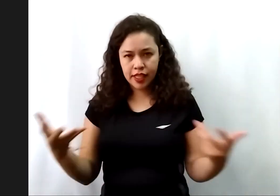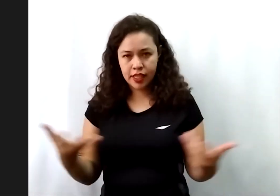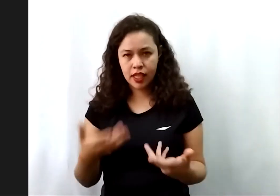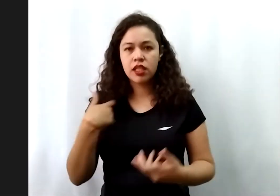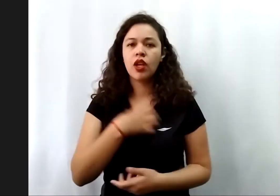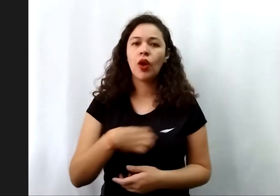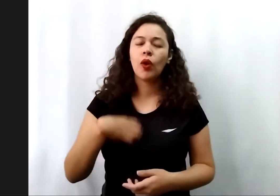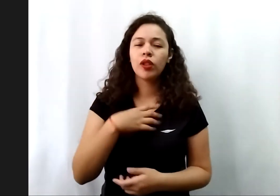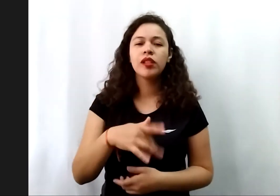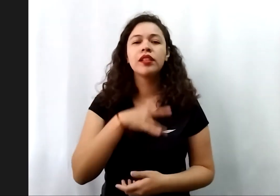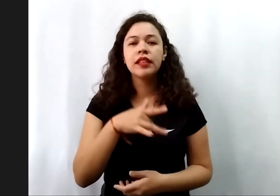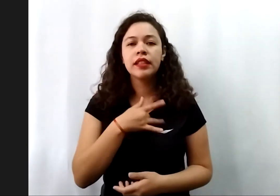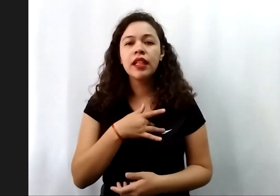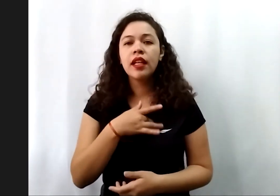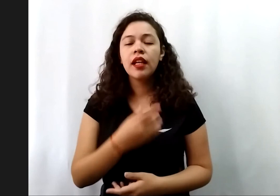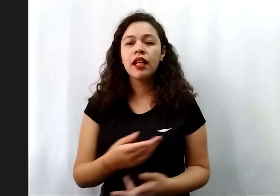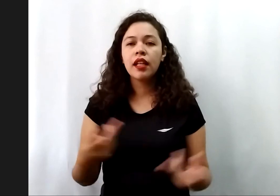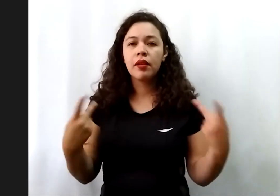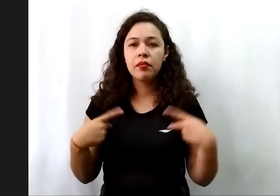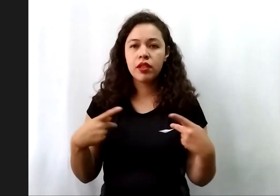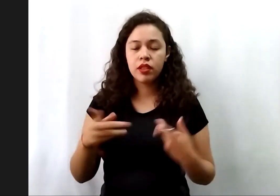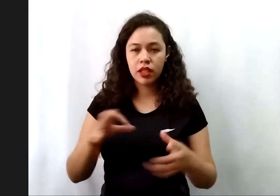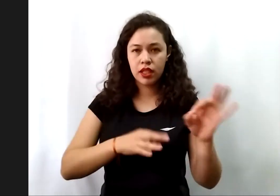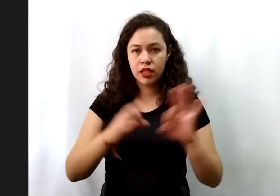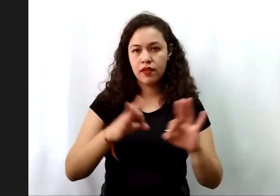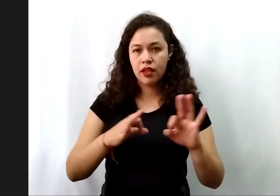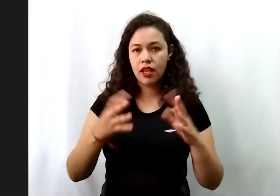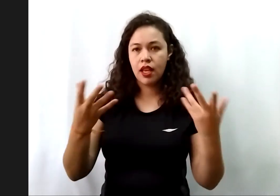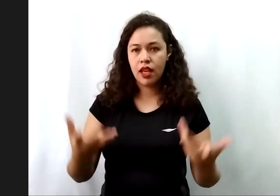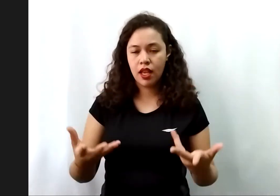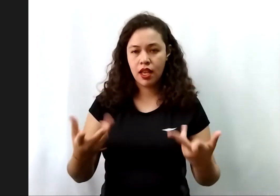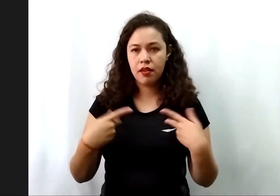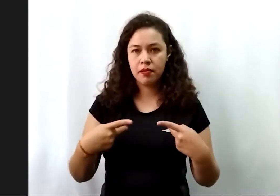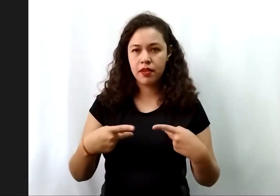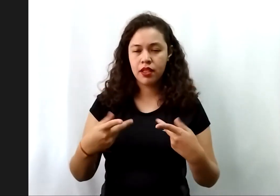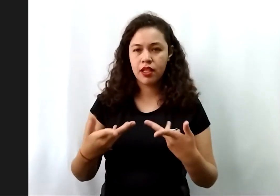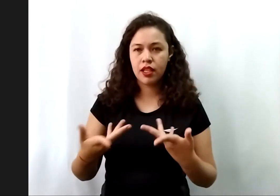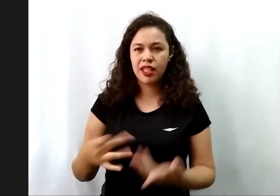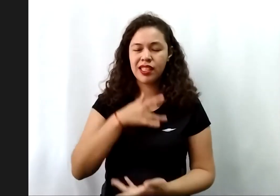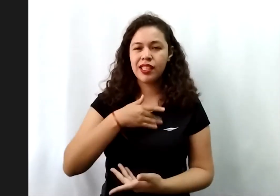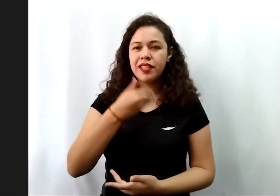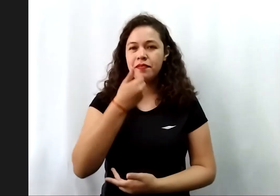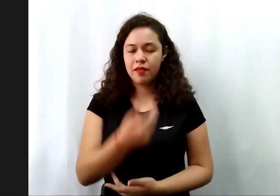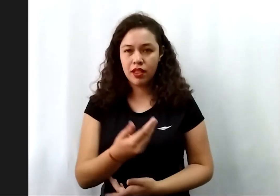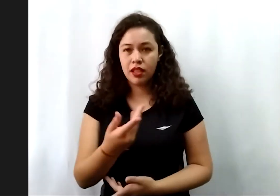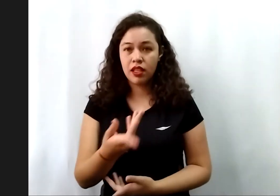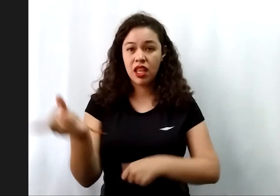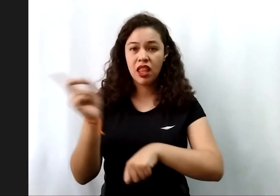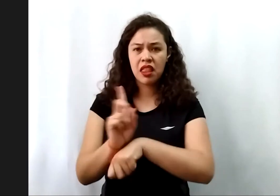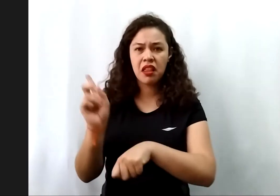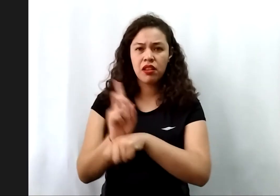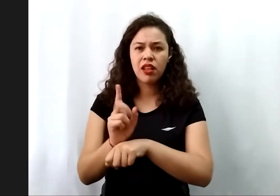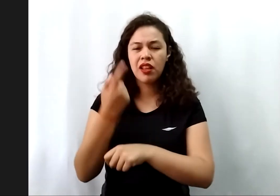contento, porque el trabajo reditúa al ser humano. El trabajo, si tú te quedas todos los días, y lo vimos